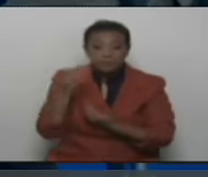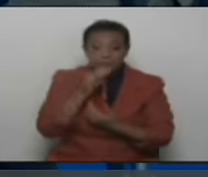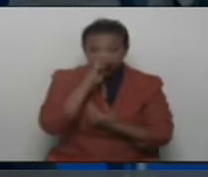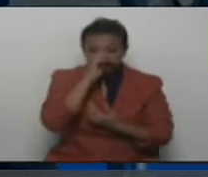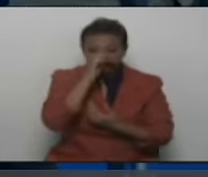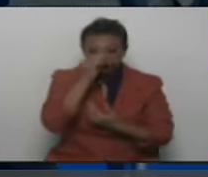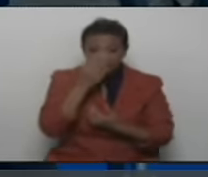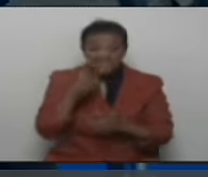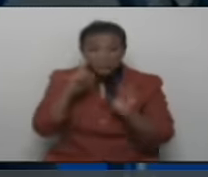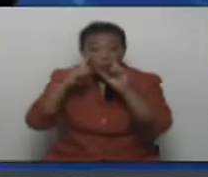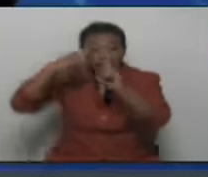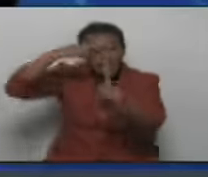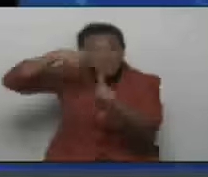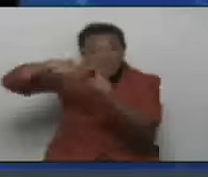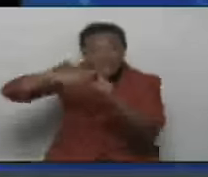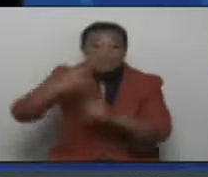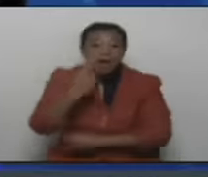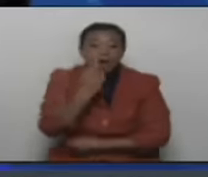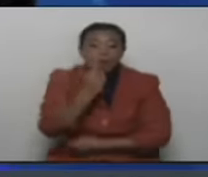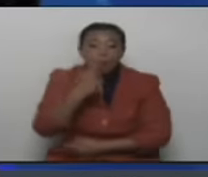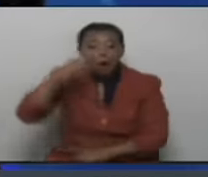Tiene una mira roja, ¿no?